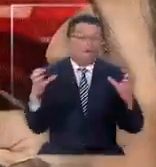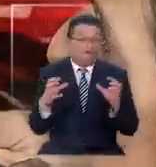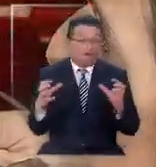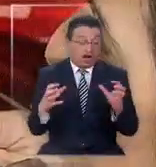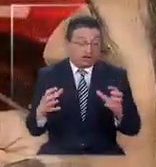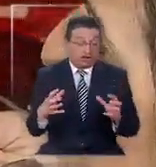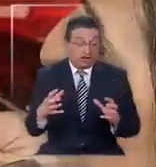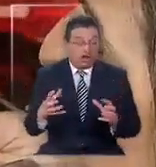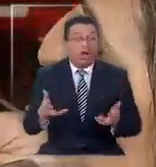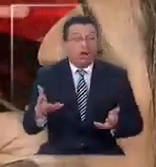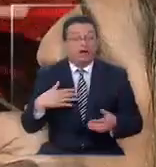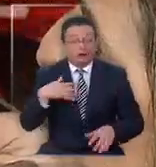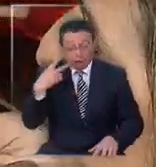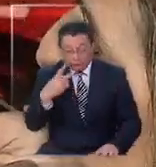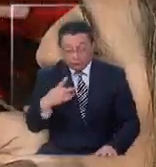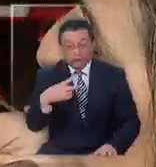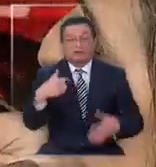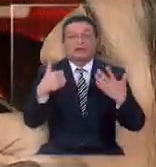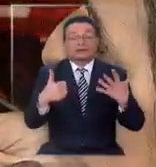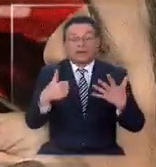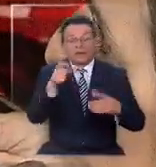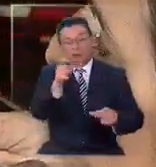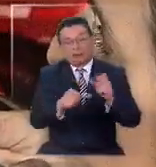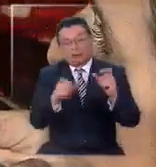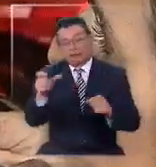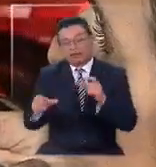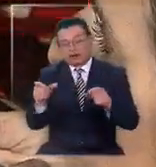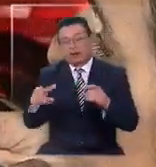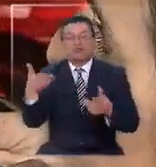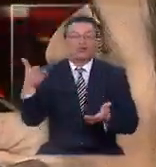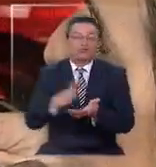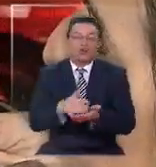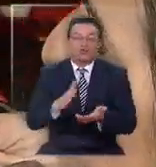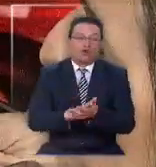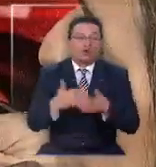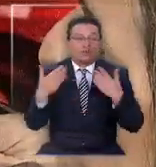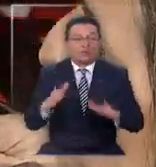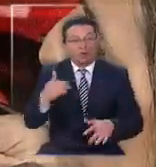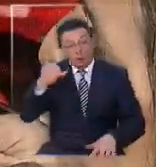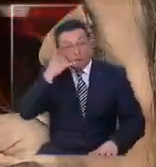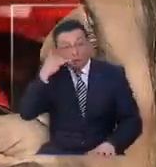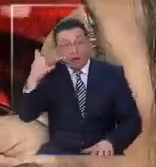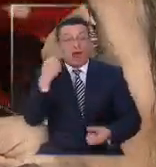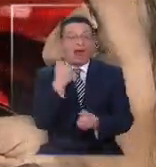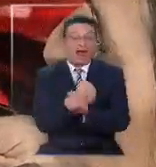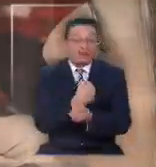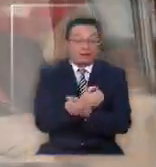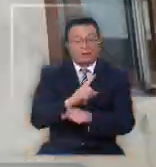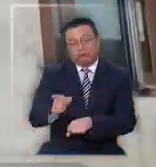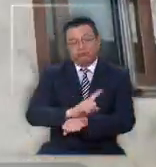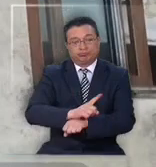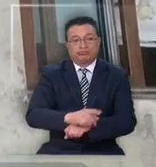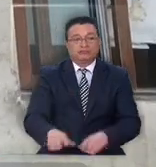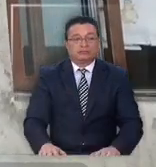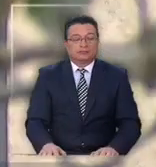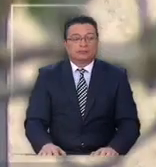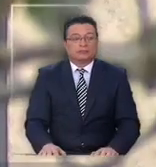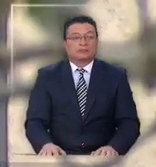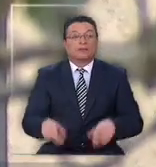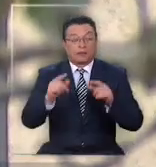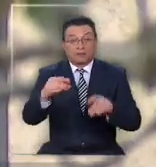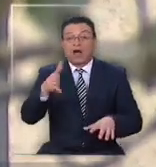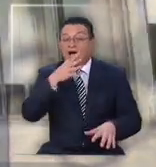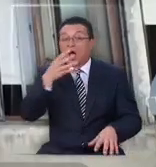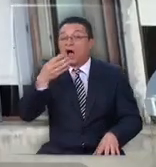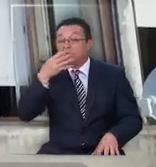¿no? Encontramos los 6 cuerpos ya muertos, ¿no? Y ahí llamamos a los carabineros inmediatamente, ¿no? Se presume que el